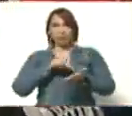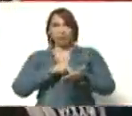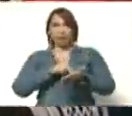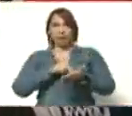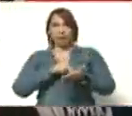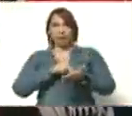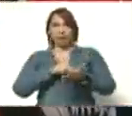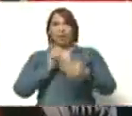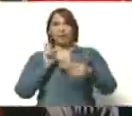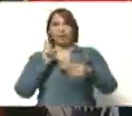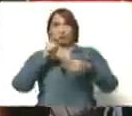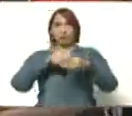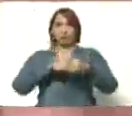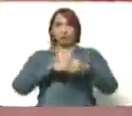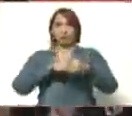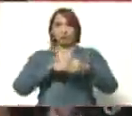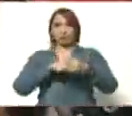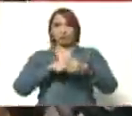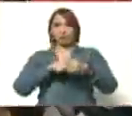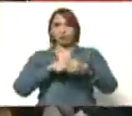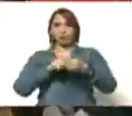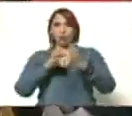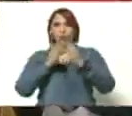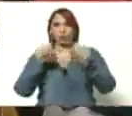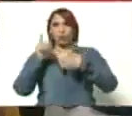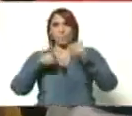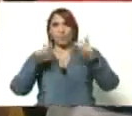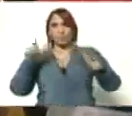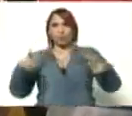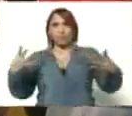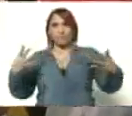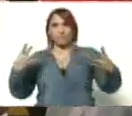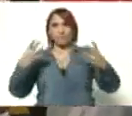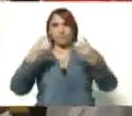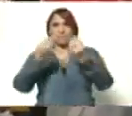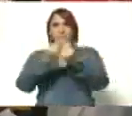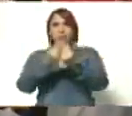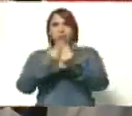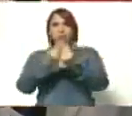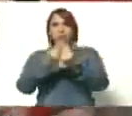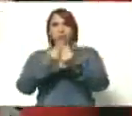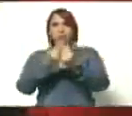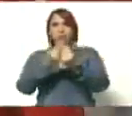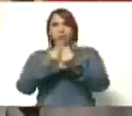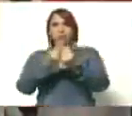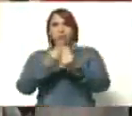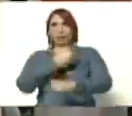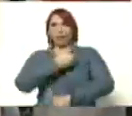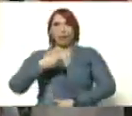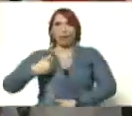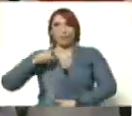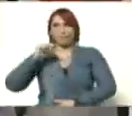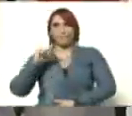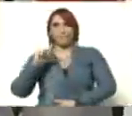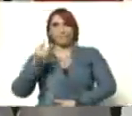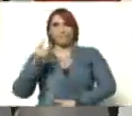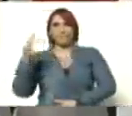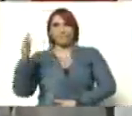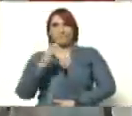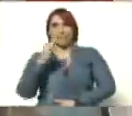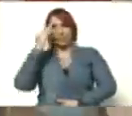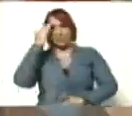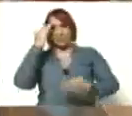llegado aquí al SED con todas las personas que nos acompañan y queremos primero que nada traer un